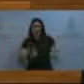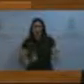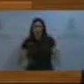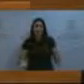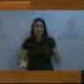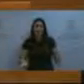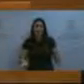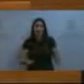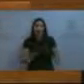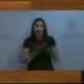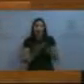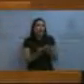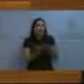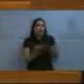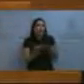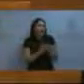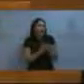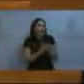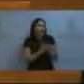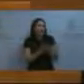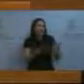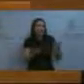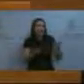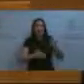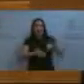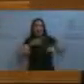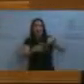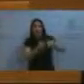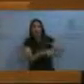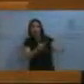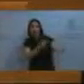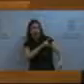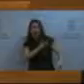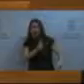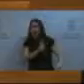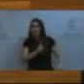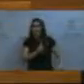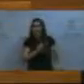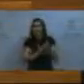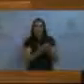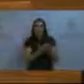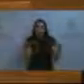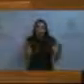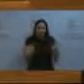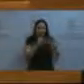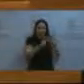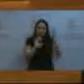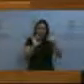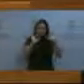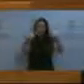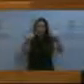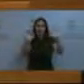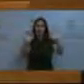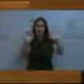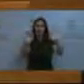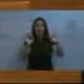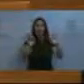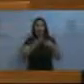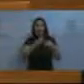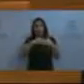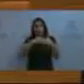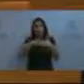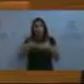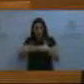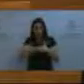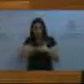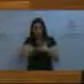pidiendo grandes obras tipo El Escorial. Estamos pidiendo acciones concretas. Y los usuarios, los